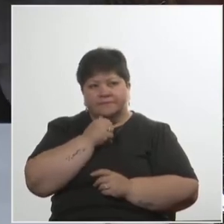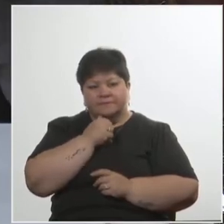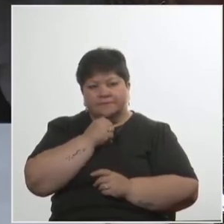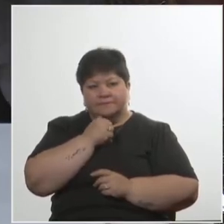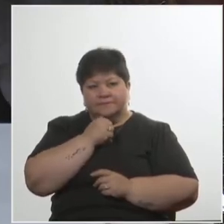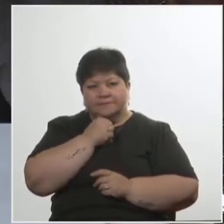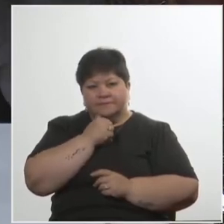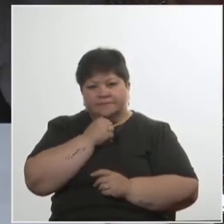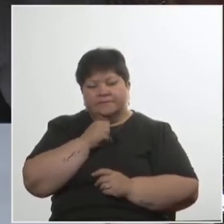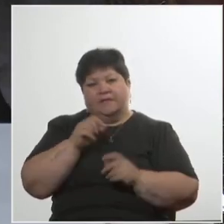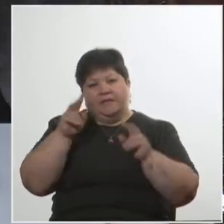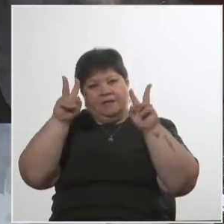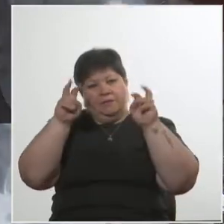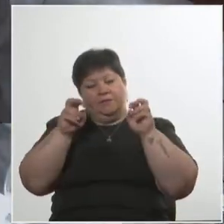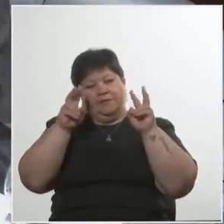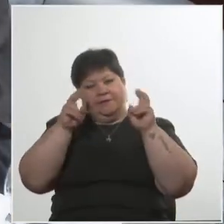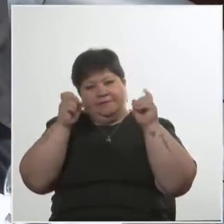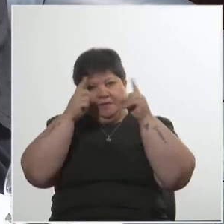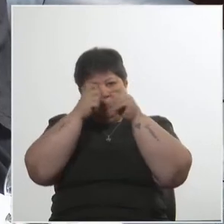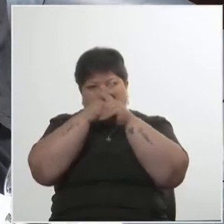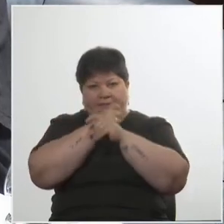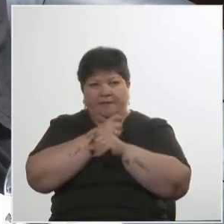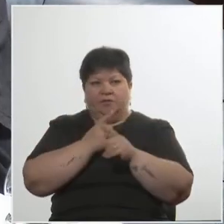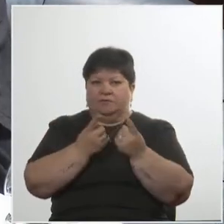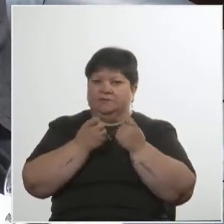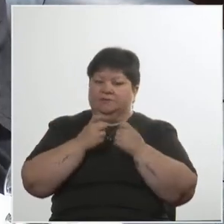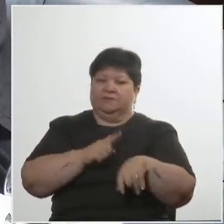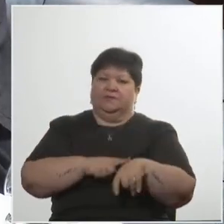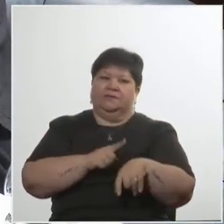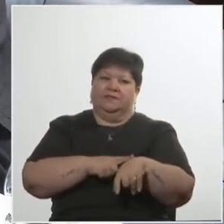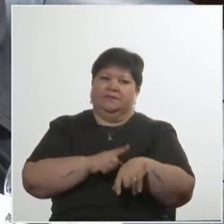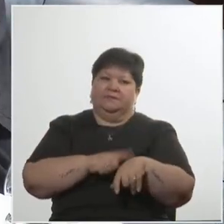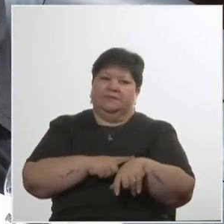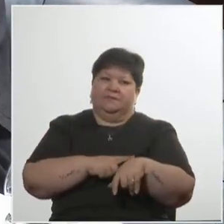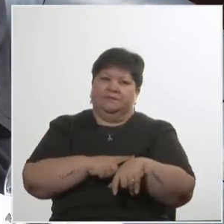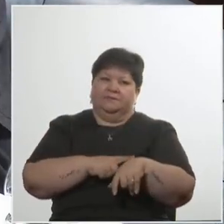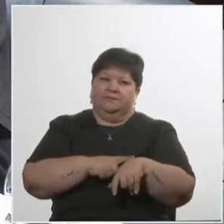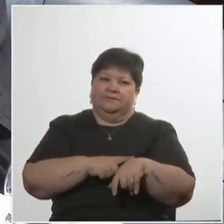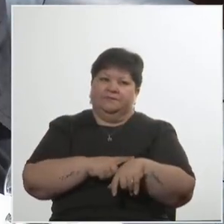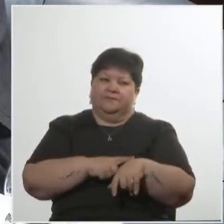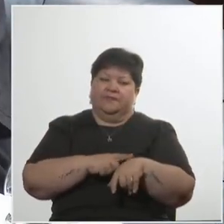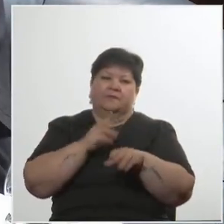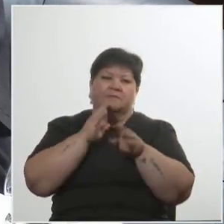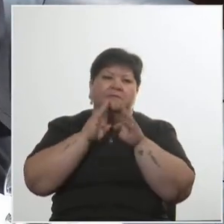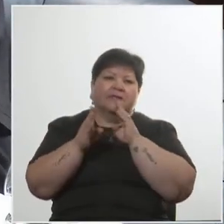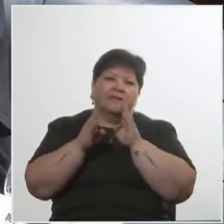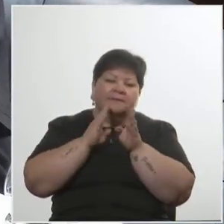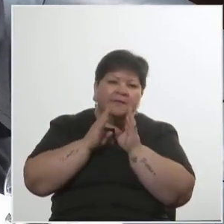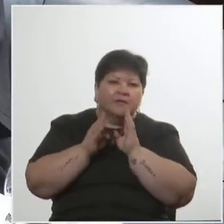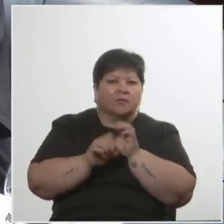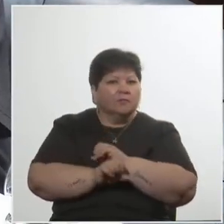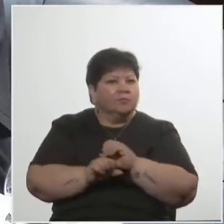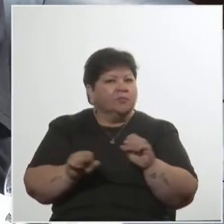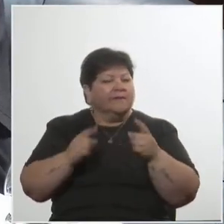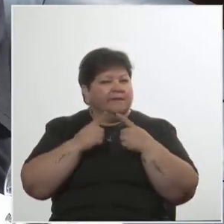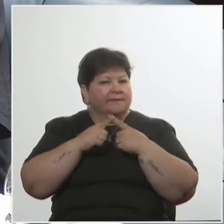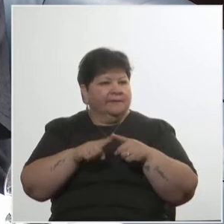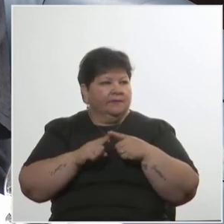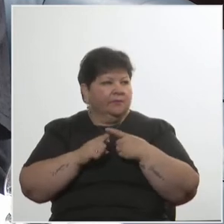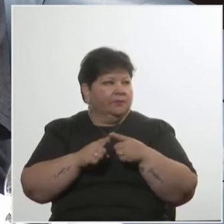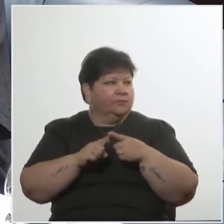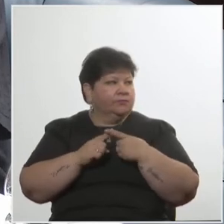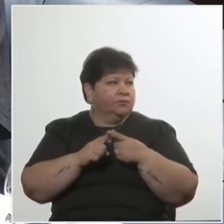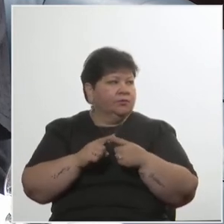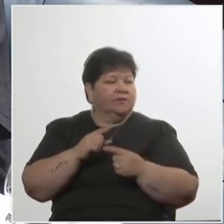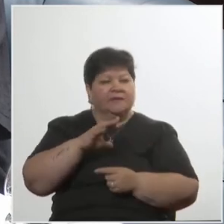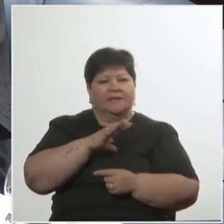Este es un tema complejo Que requiere su tiempo y me parece que parlamento puede darse una discusión yo creo que